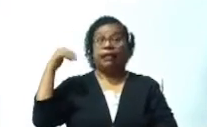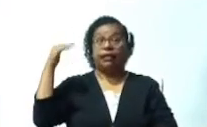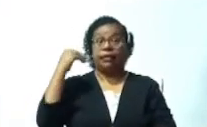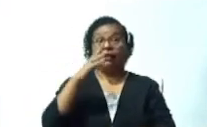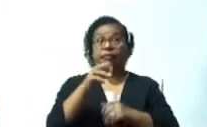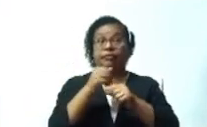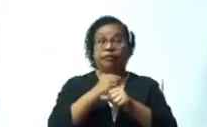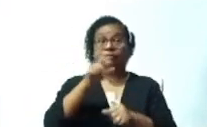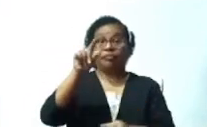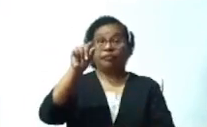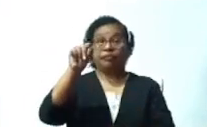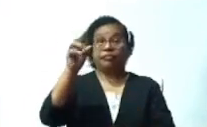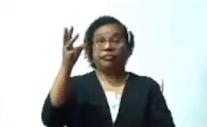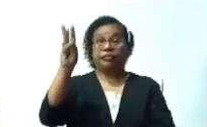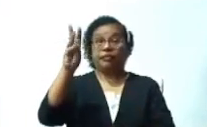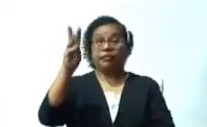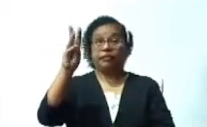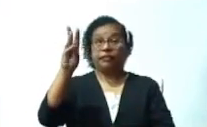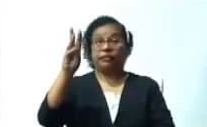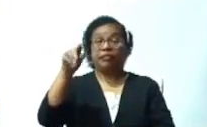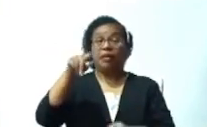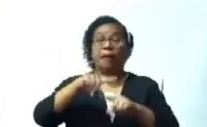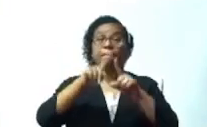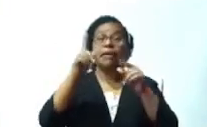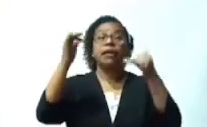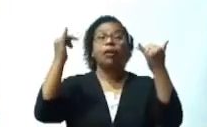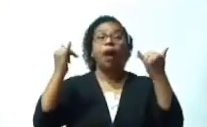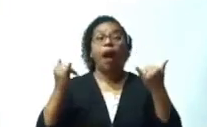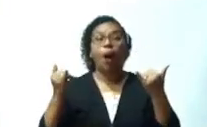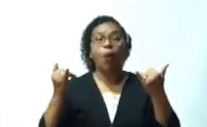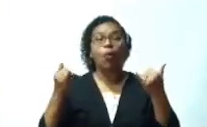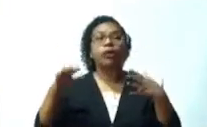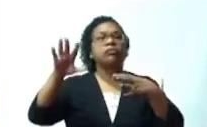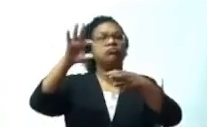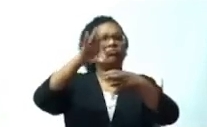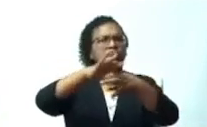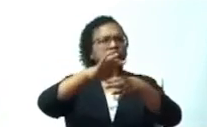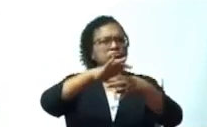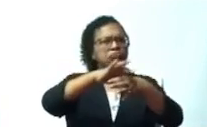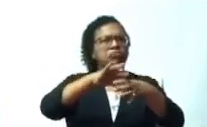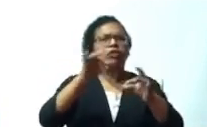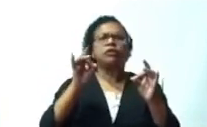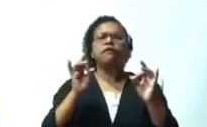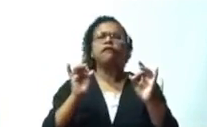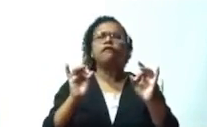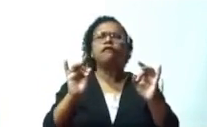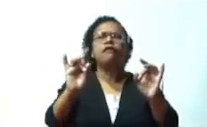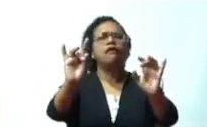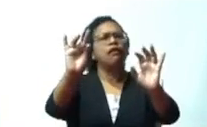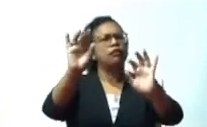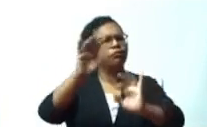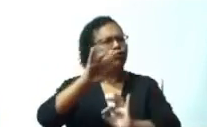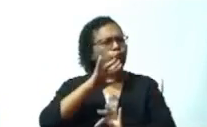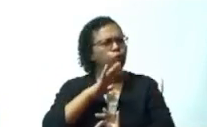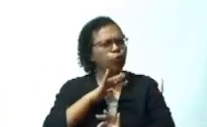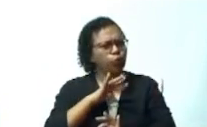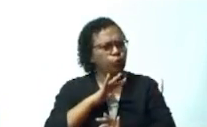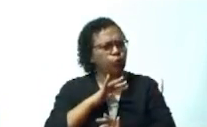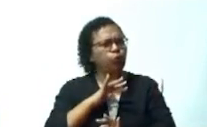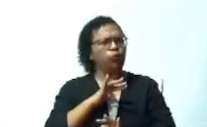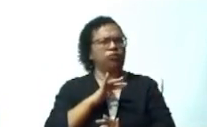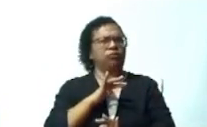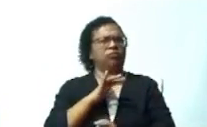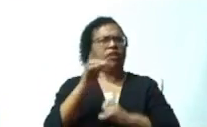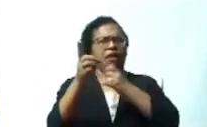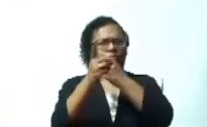ha servido para fortalecer a la República Dominicana. Este proceso electoral ha servido para